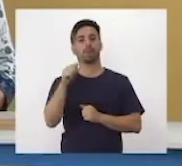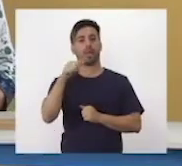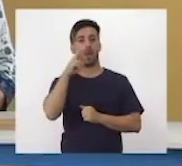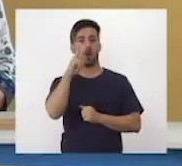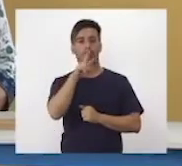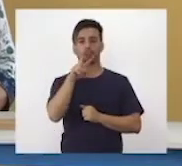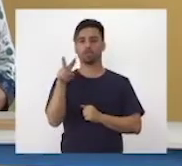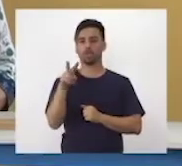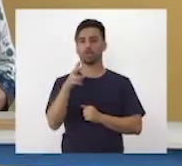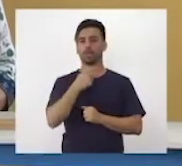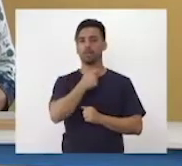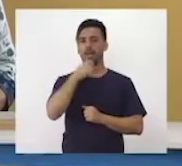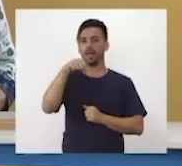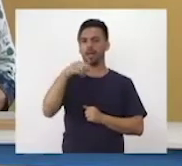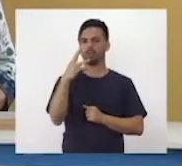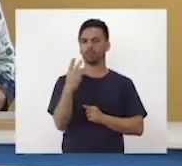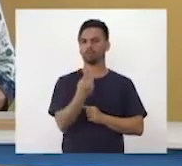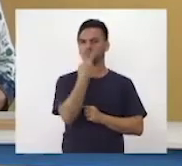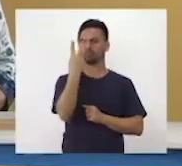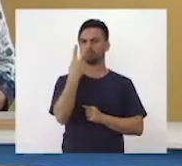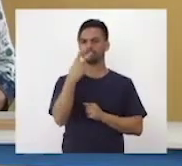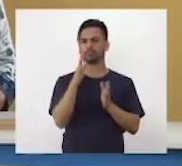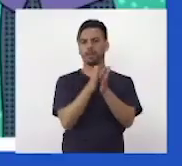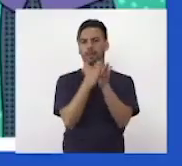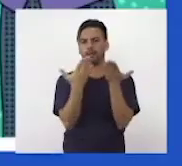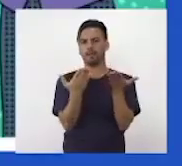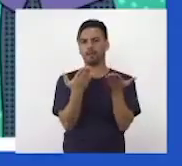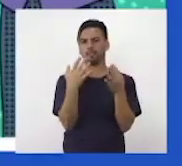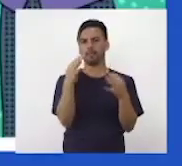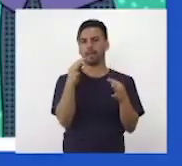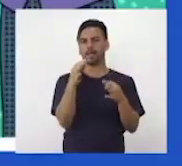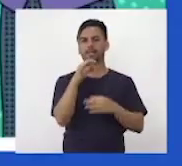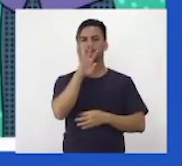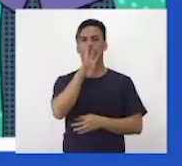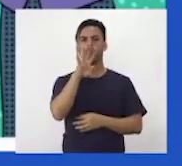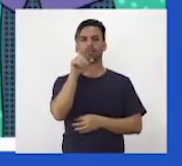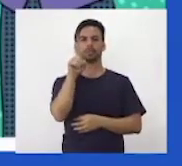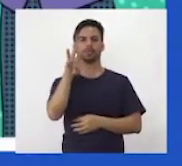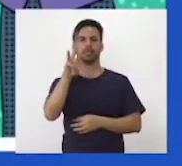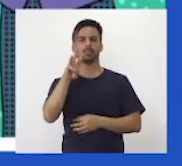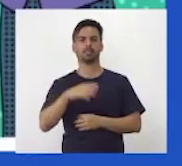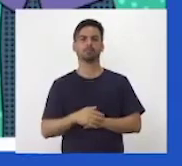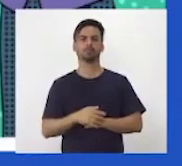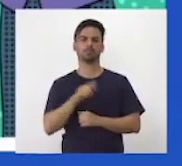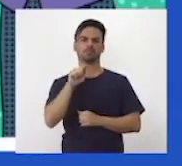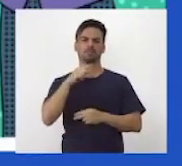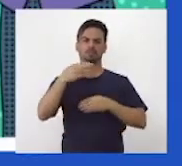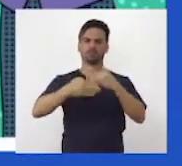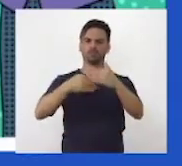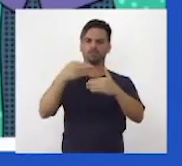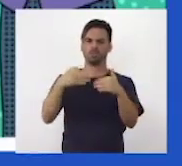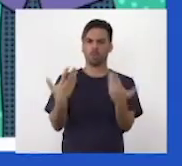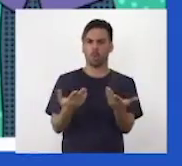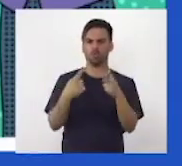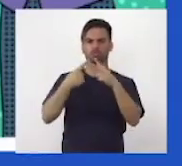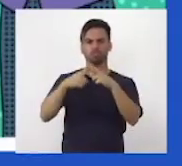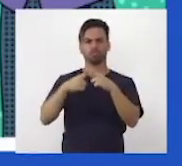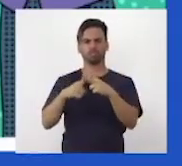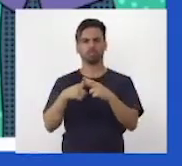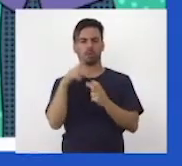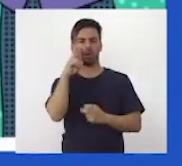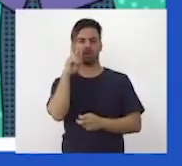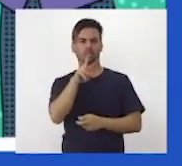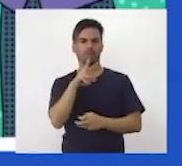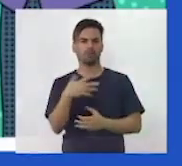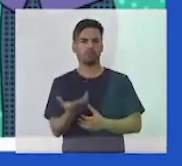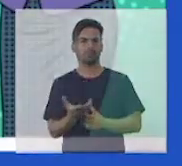Vamos entonces a observar el ejemplo 2 que está en la página 413. ¿Cómo lo haríamos?